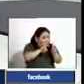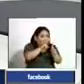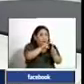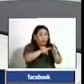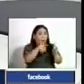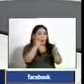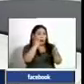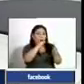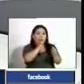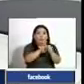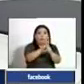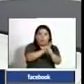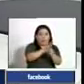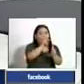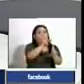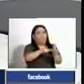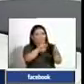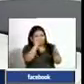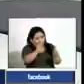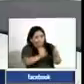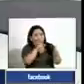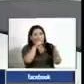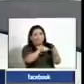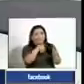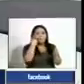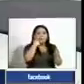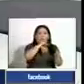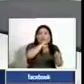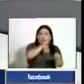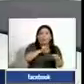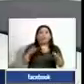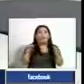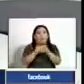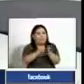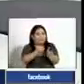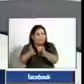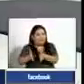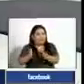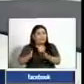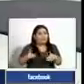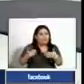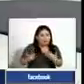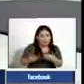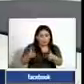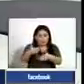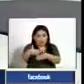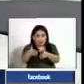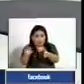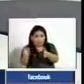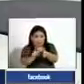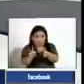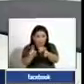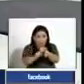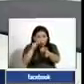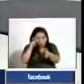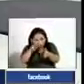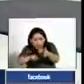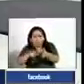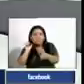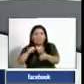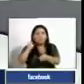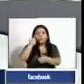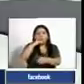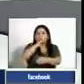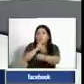tenía COVID-19 y dio positivo. Por otra parte, ya también se están atendiendo a otras personas que han resultado positivas